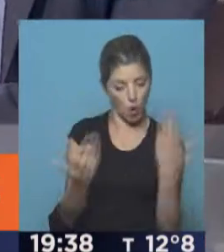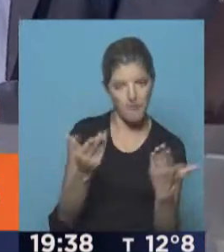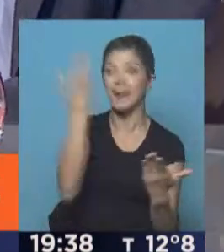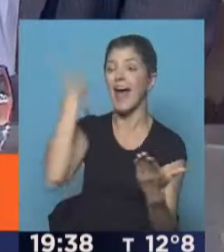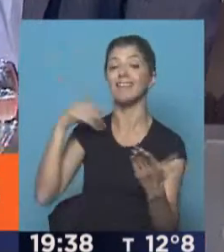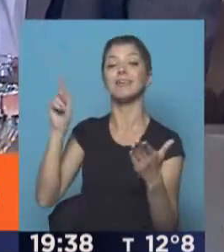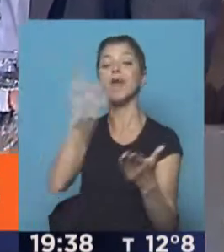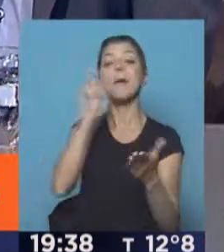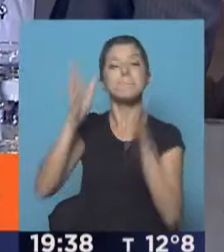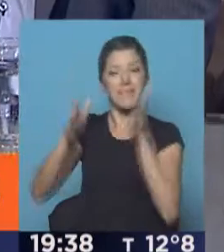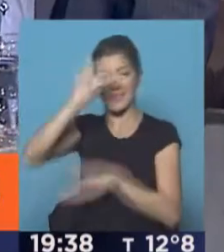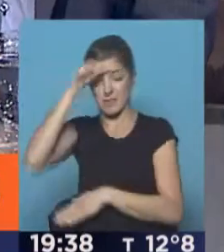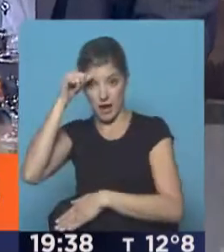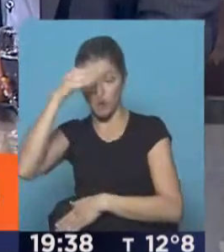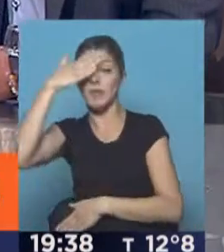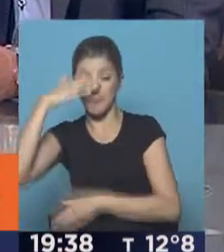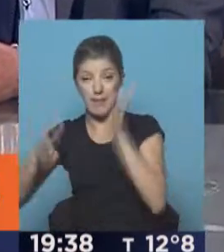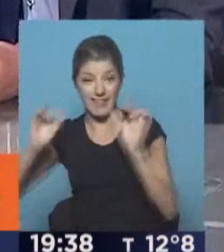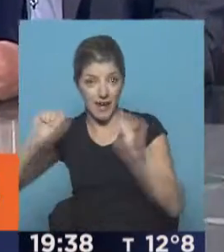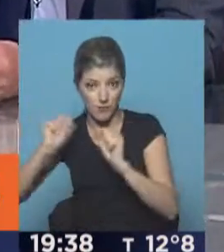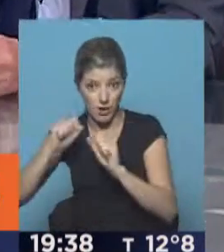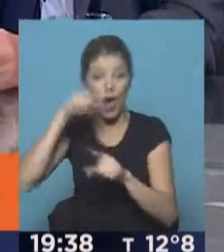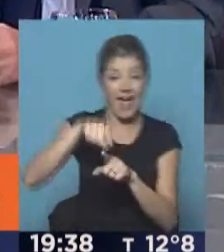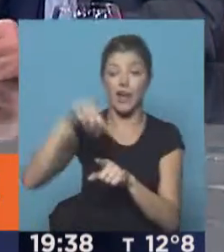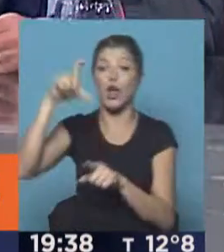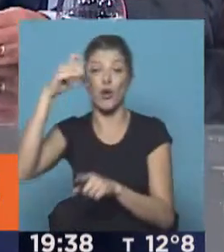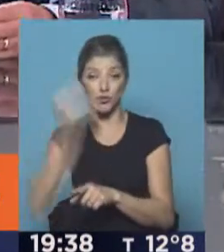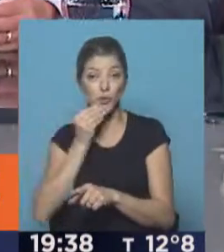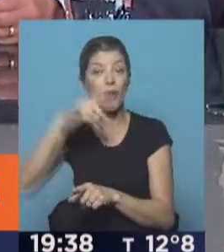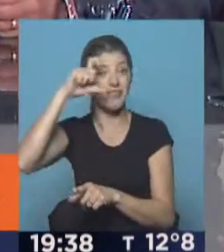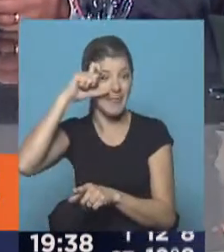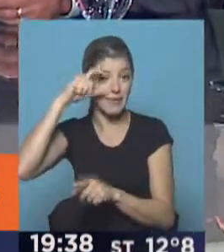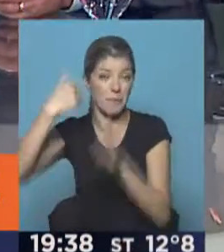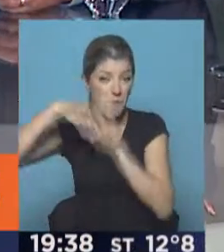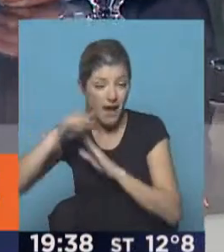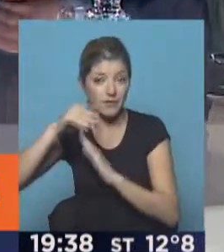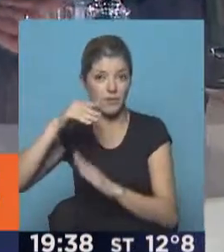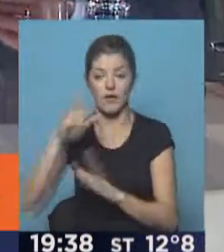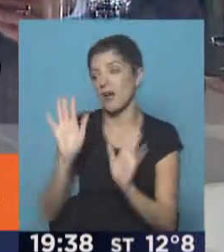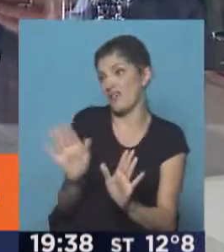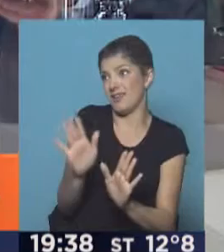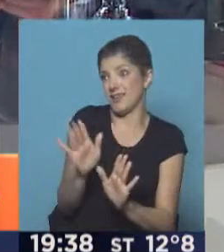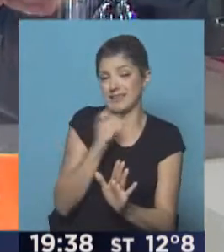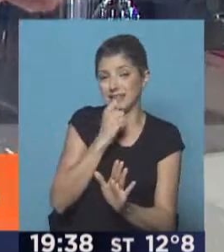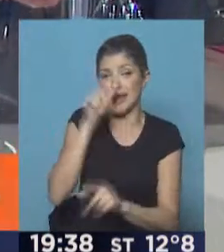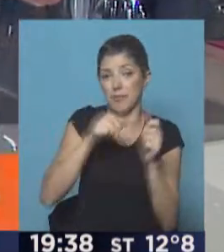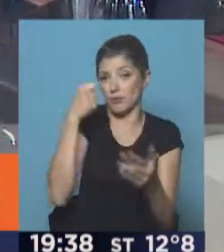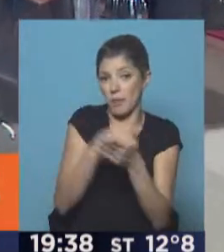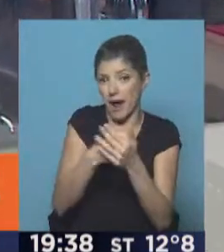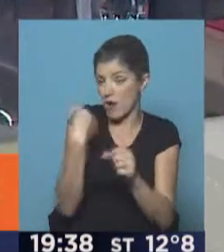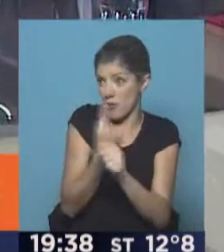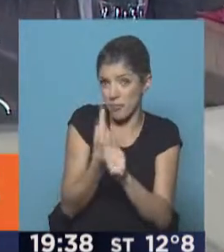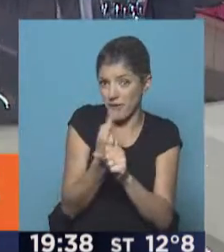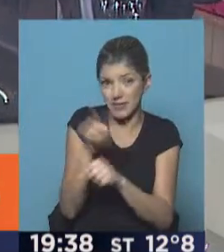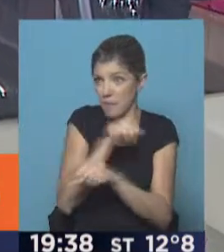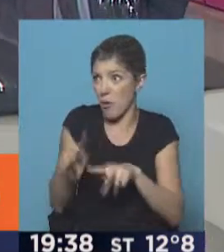consumieron después cuando vino el frío. Es casi 10 veces mayor. Ahora, pero también de cualquier manera, si la gente no lo puede pagar, igual ese dinero no se recauda en la